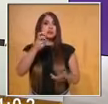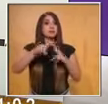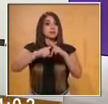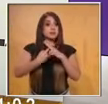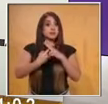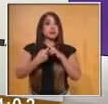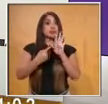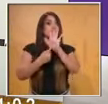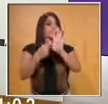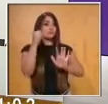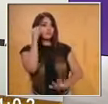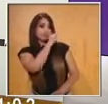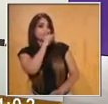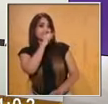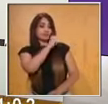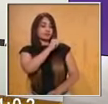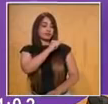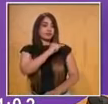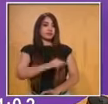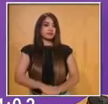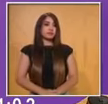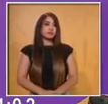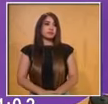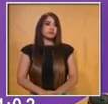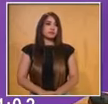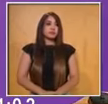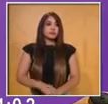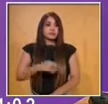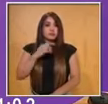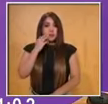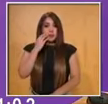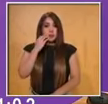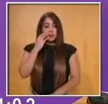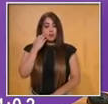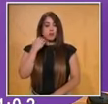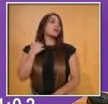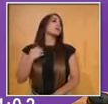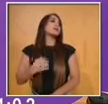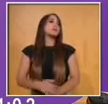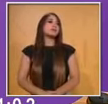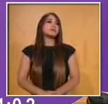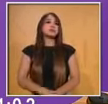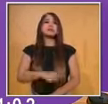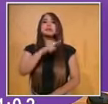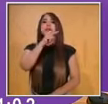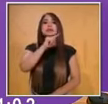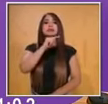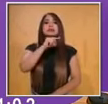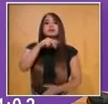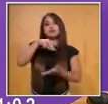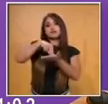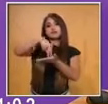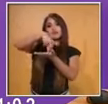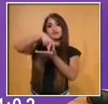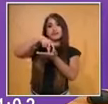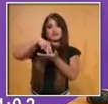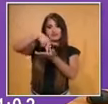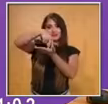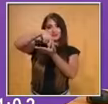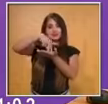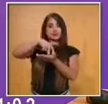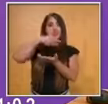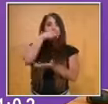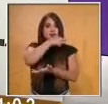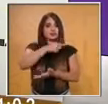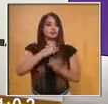arriba y, si quieres, puedes ponerte de puntitas para intentar tocar el cielo, lo más alto que puedas. Entonces, otra vez,